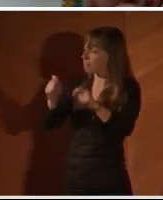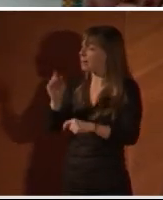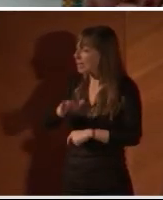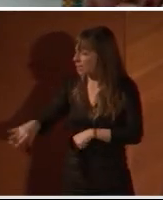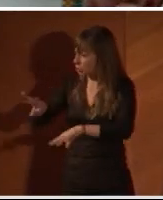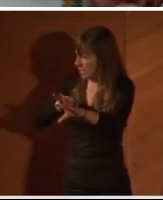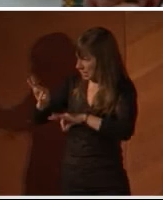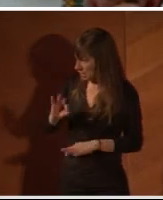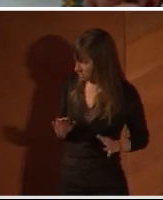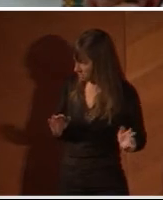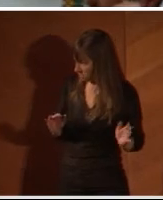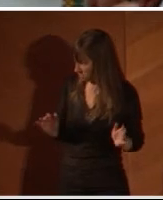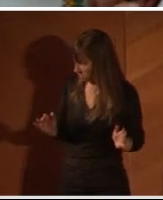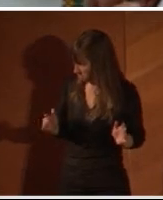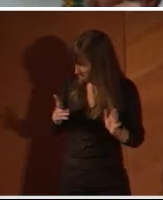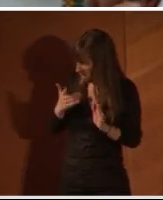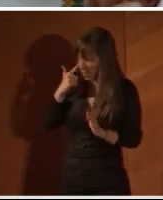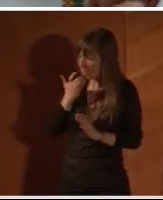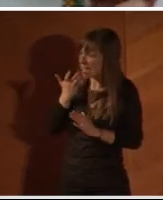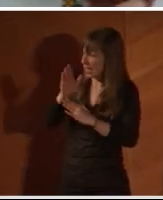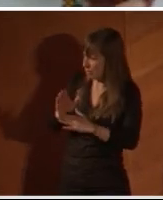pleno infantiles, donde son los niños